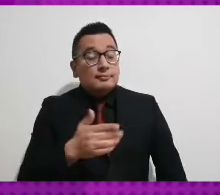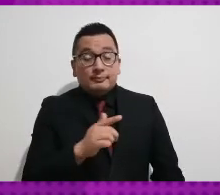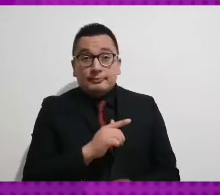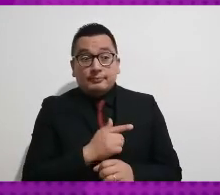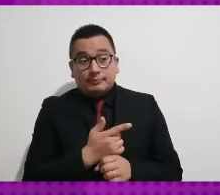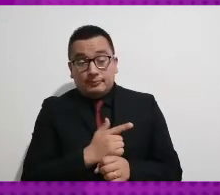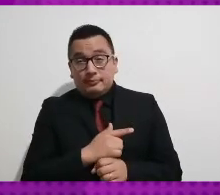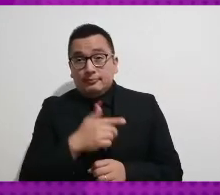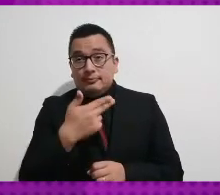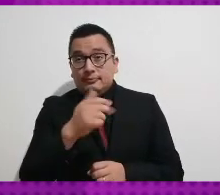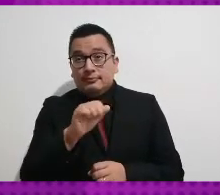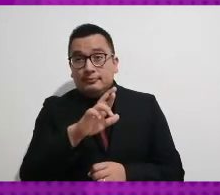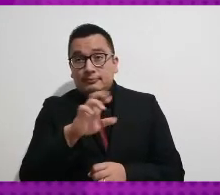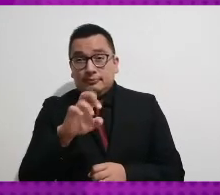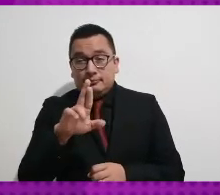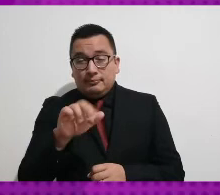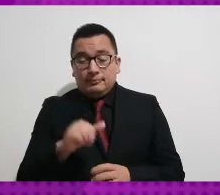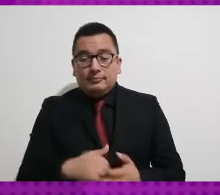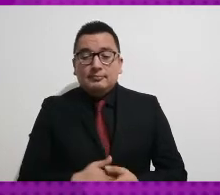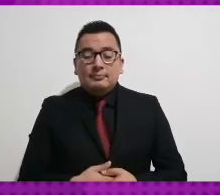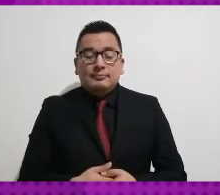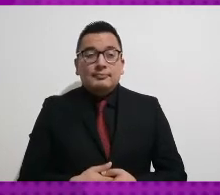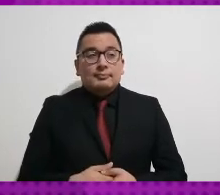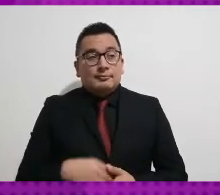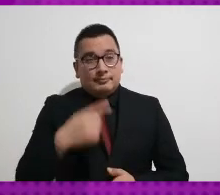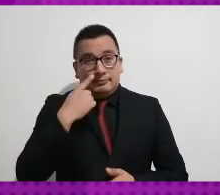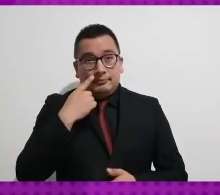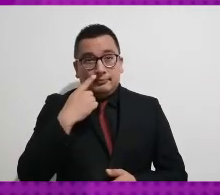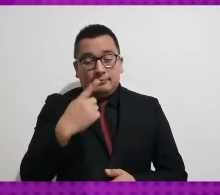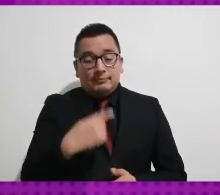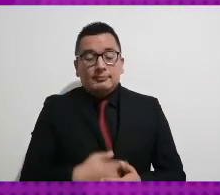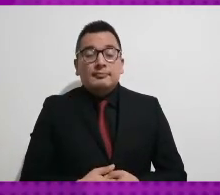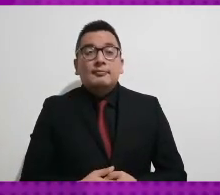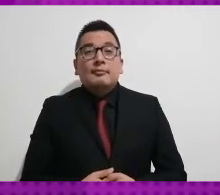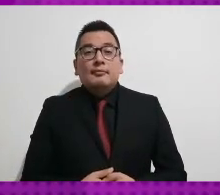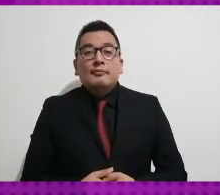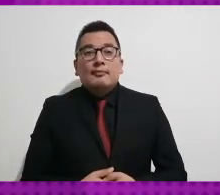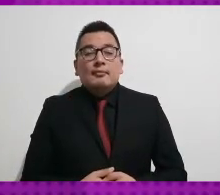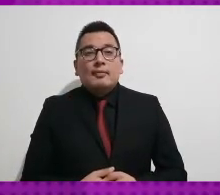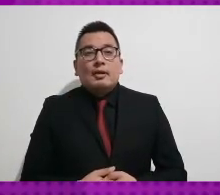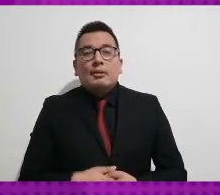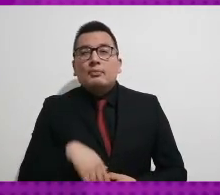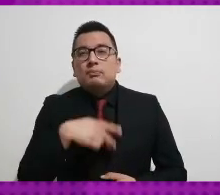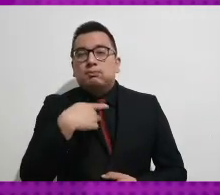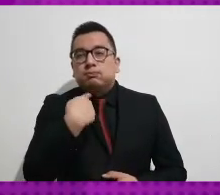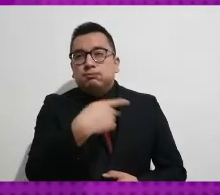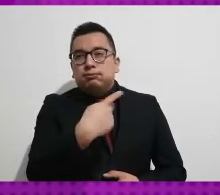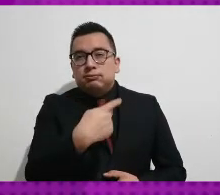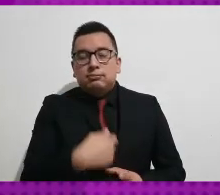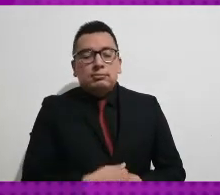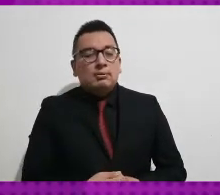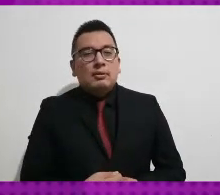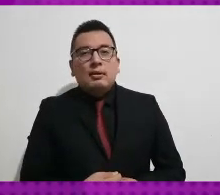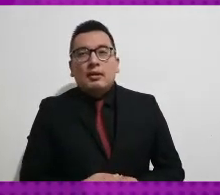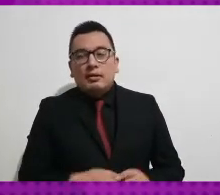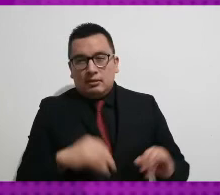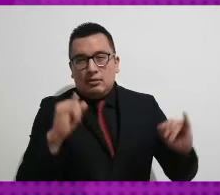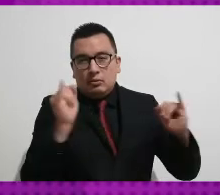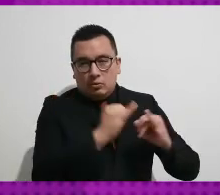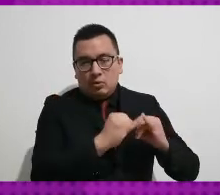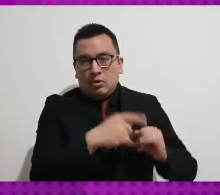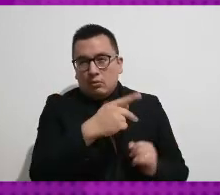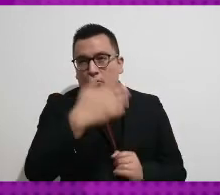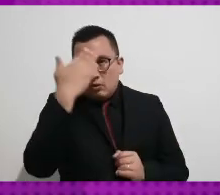Herrera. Los organismos desde su formación tienen bien definidas sus áreas de acción, su periodicidad,